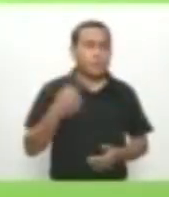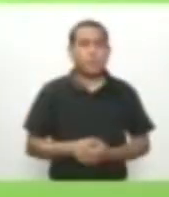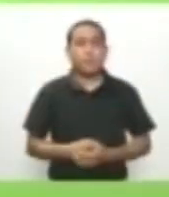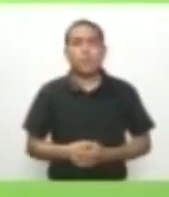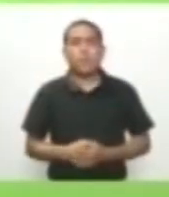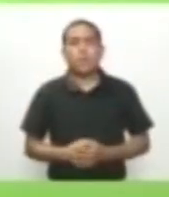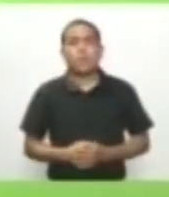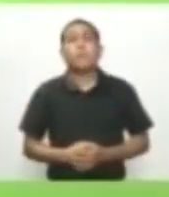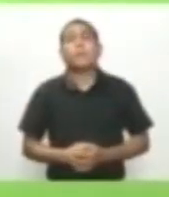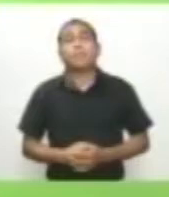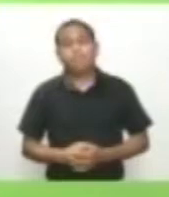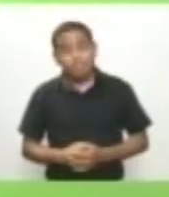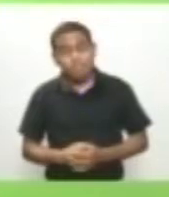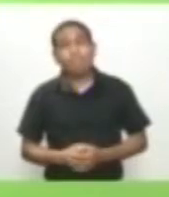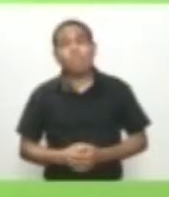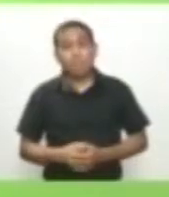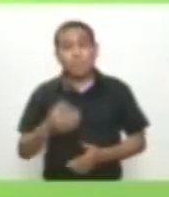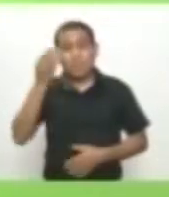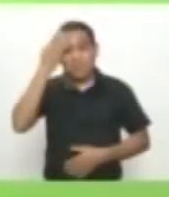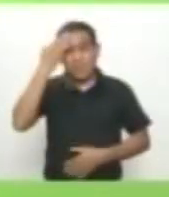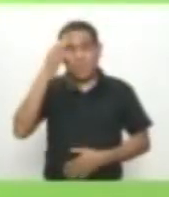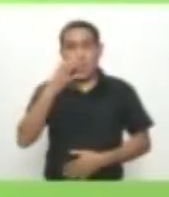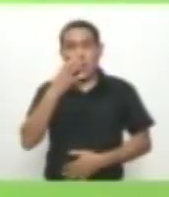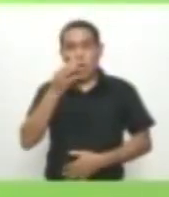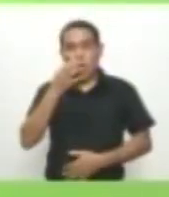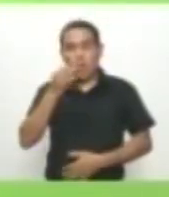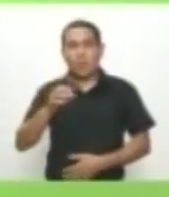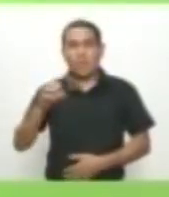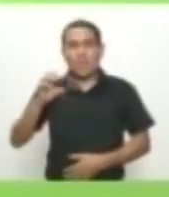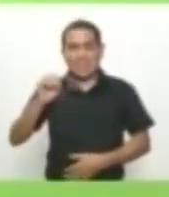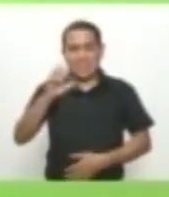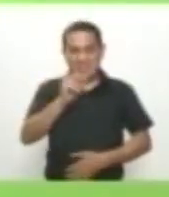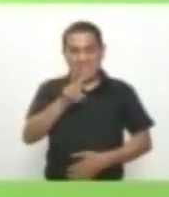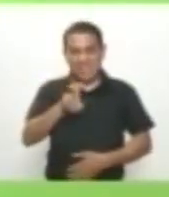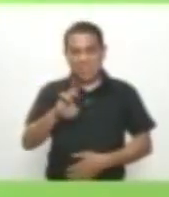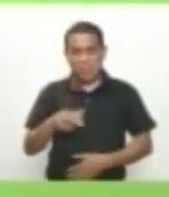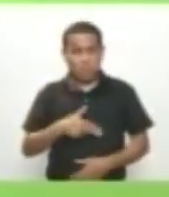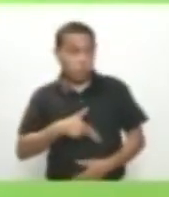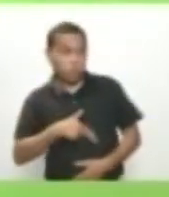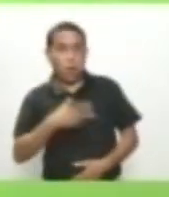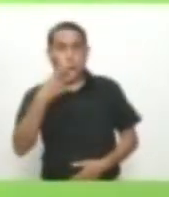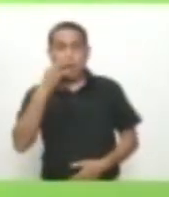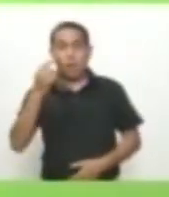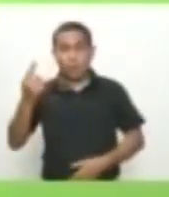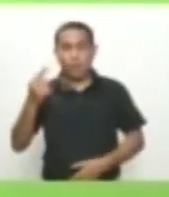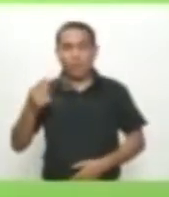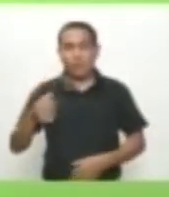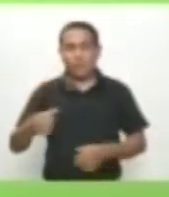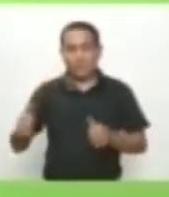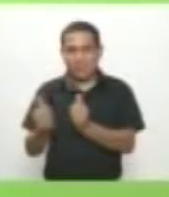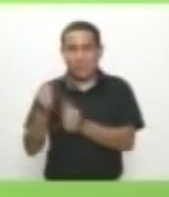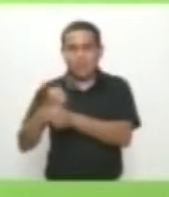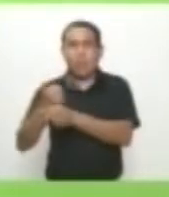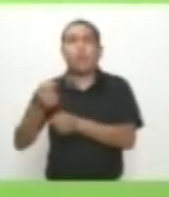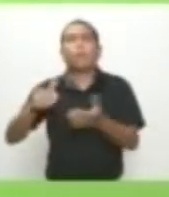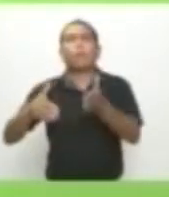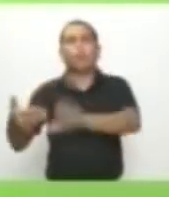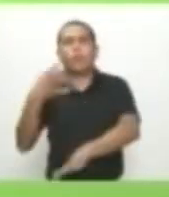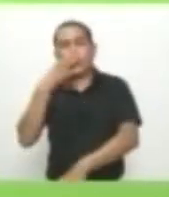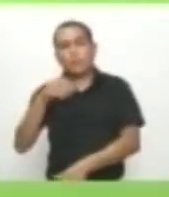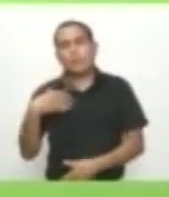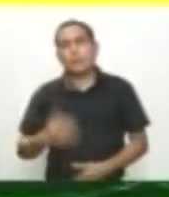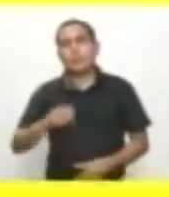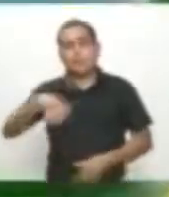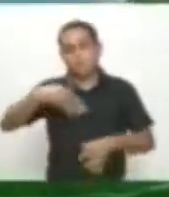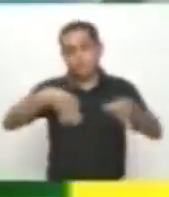Lastimosamente, uno de los intérpretes de James Bond en la saga de Agente 007 falleció. Les contamos más detalles al final de la